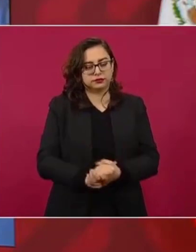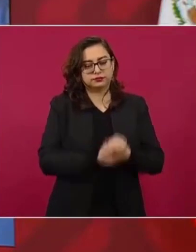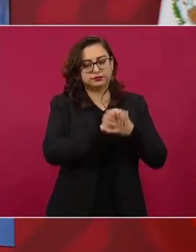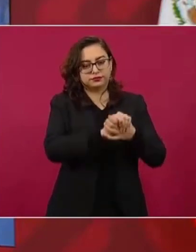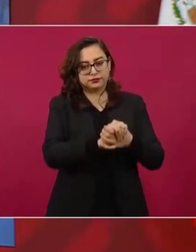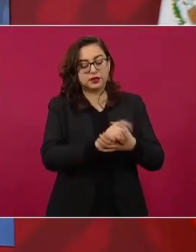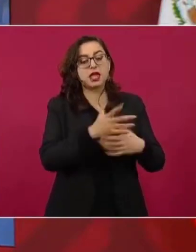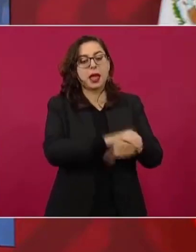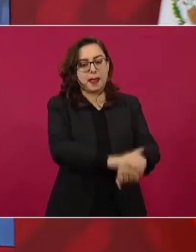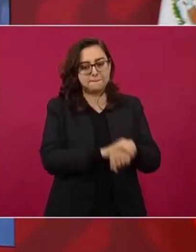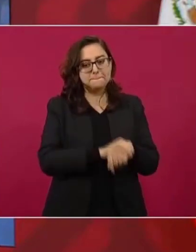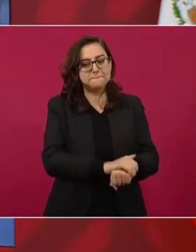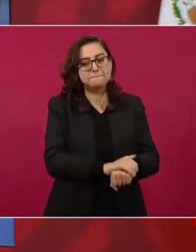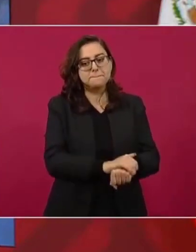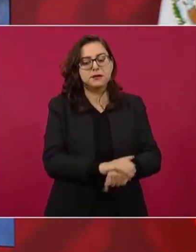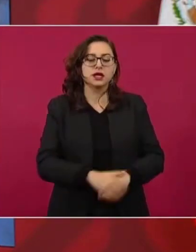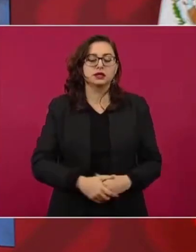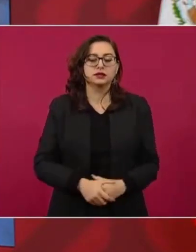amigo